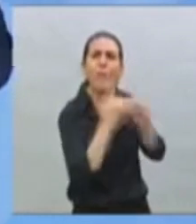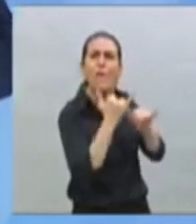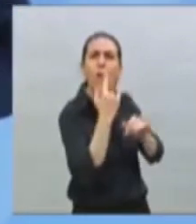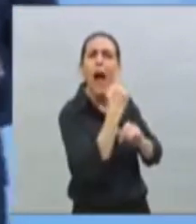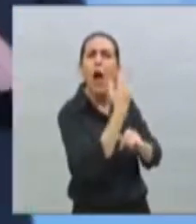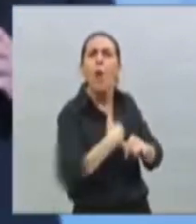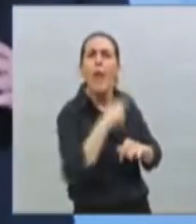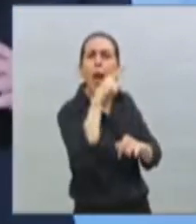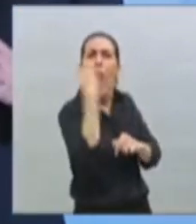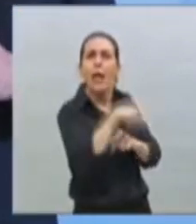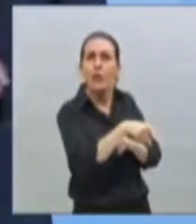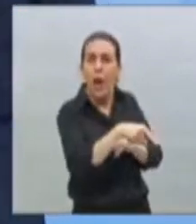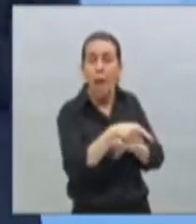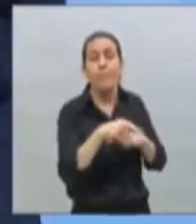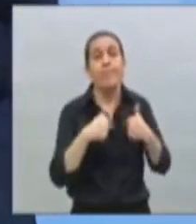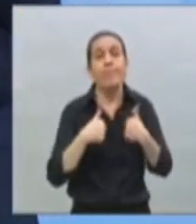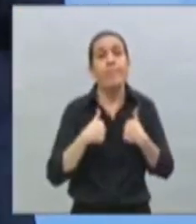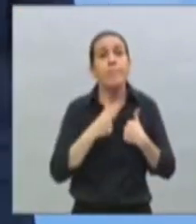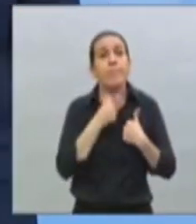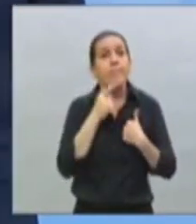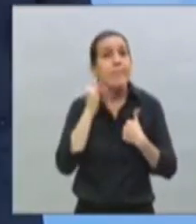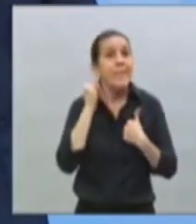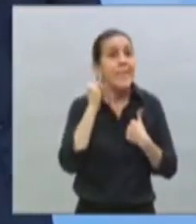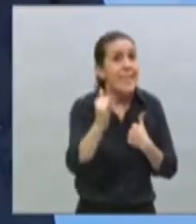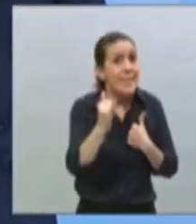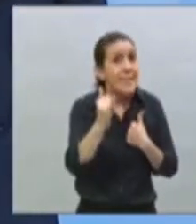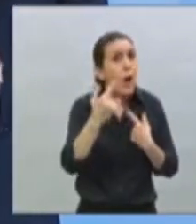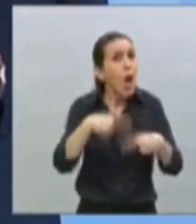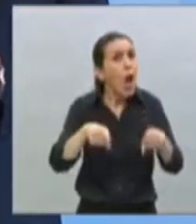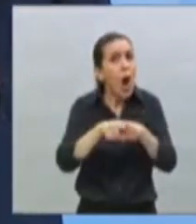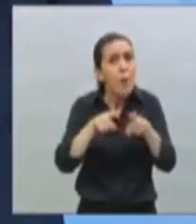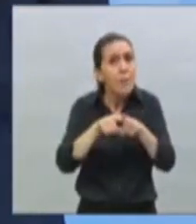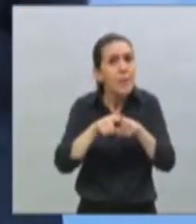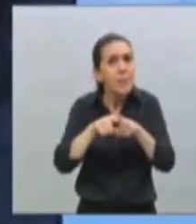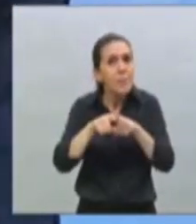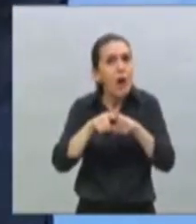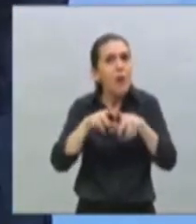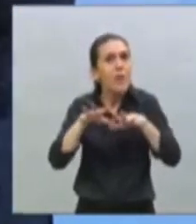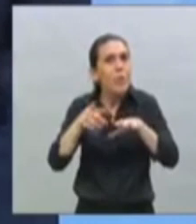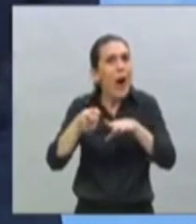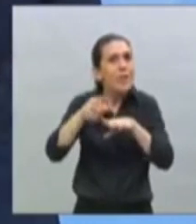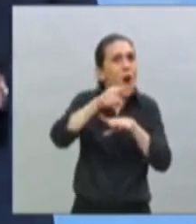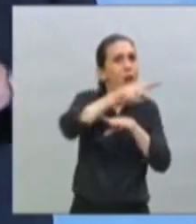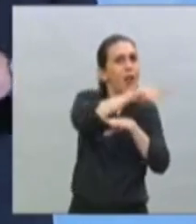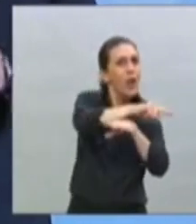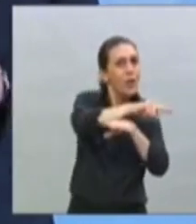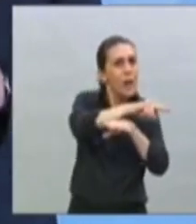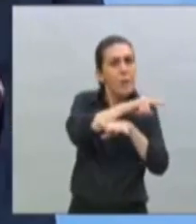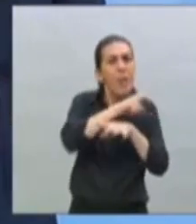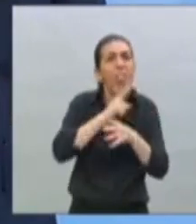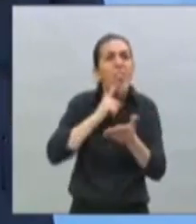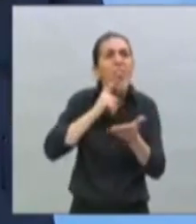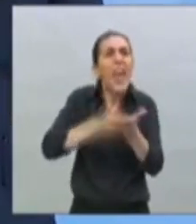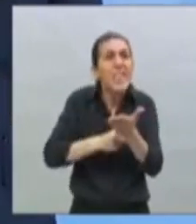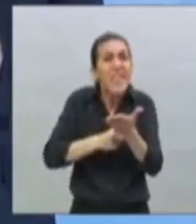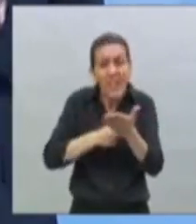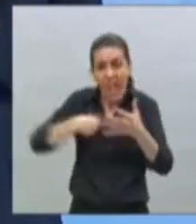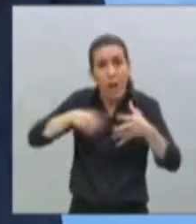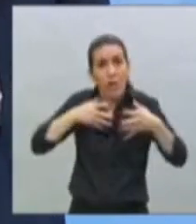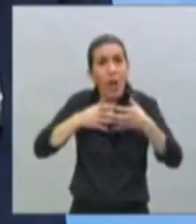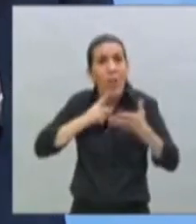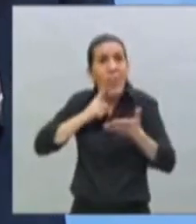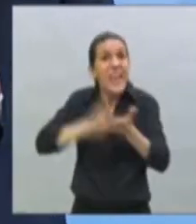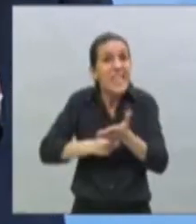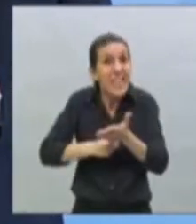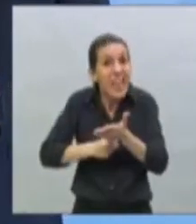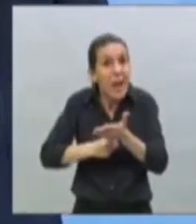quiero decir que, al igual que en los otros casos, esta decisión la hemos tomado después de